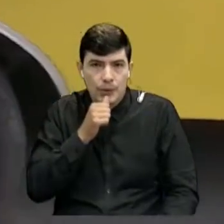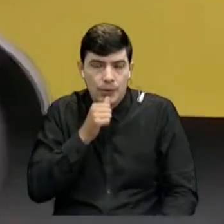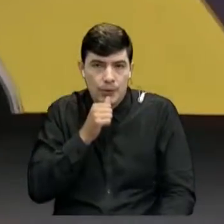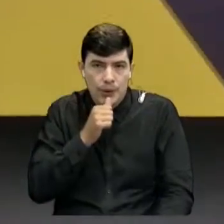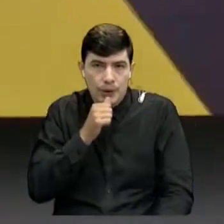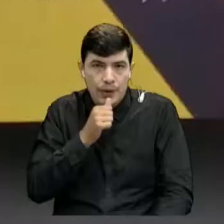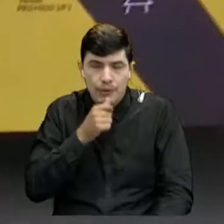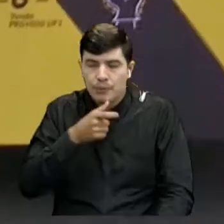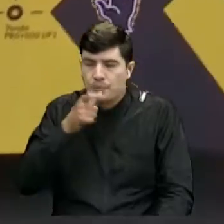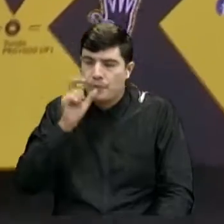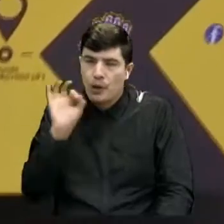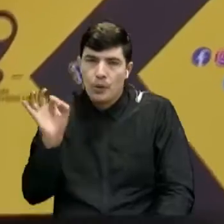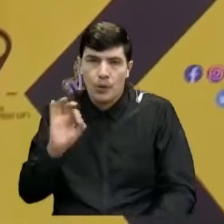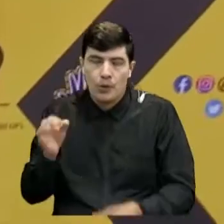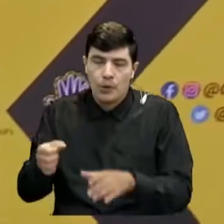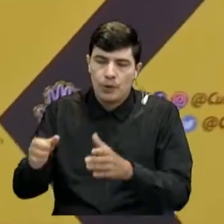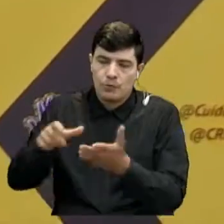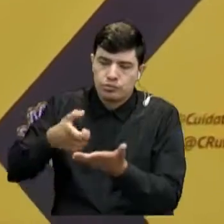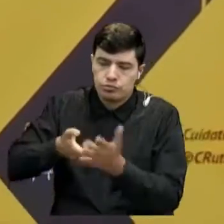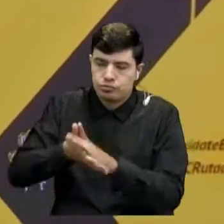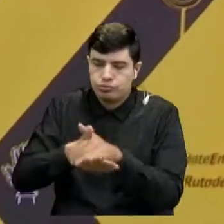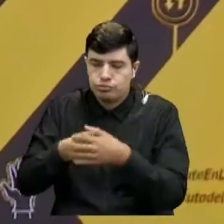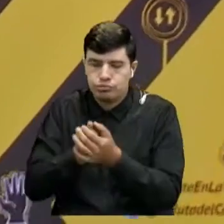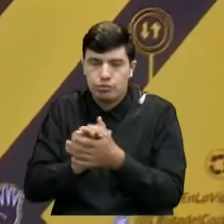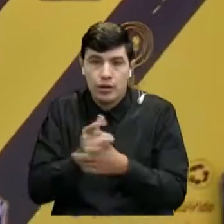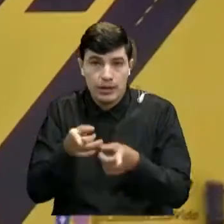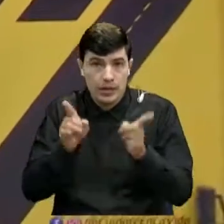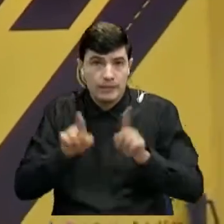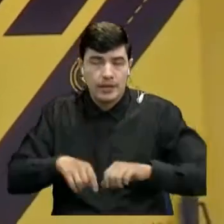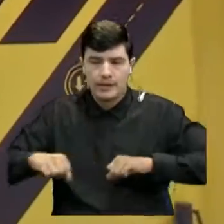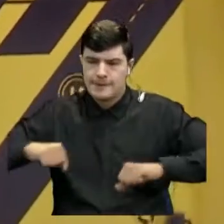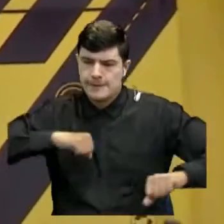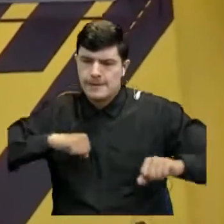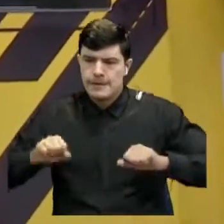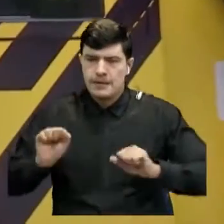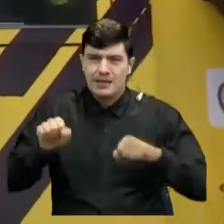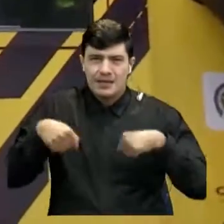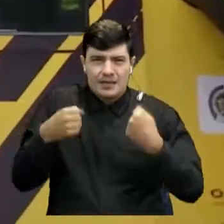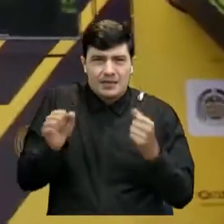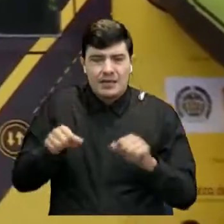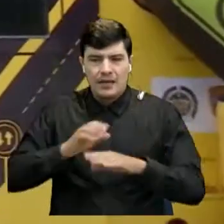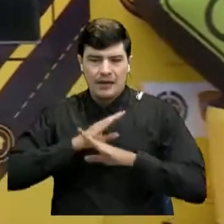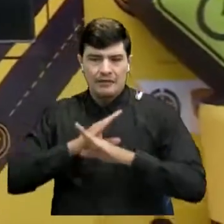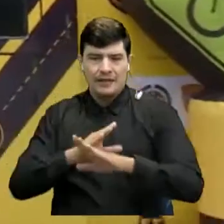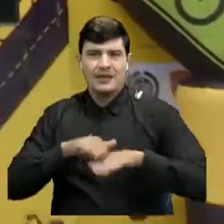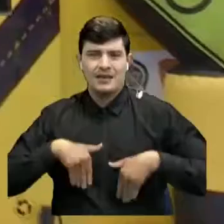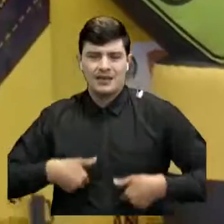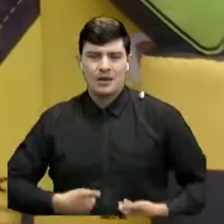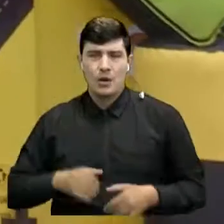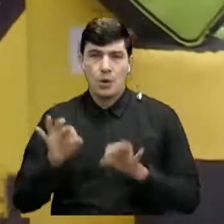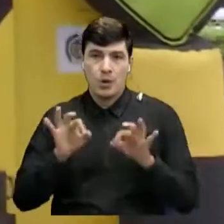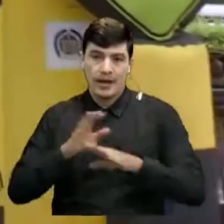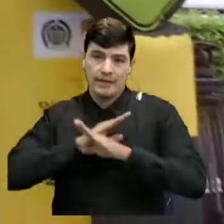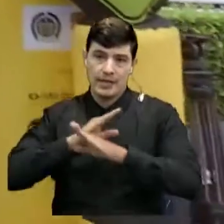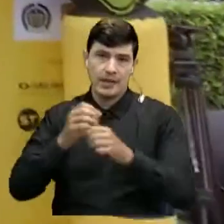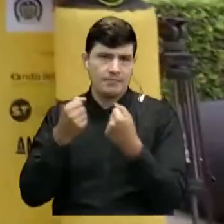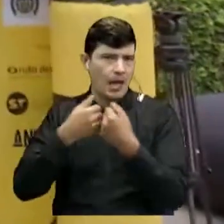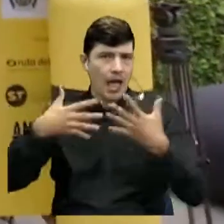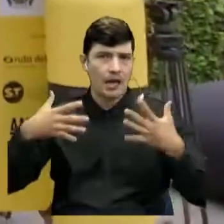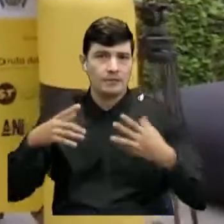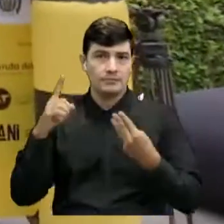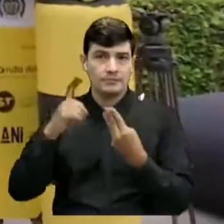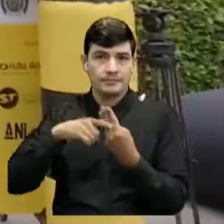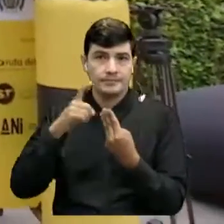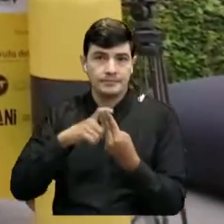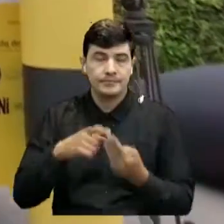alcohol, como lo estamos viendo en cámaras, pero también puede hacer una pausa activa precisamente para evitar el cansancio y evitar también la accidentalidad vial.